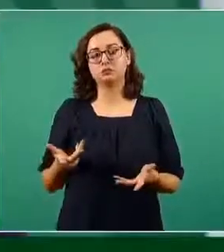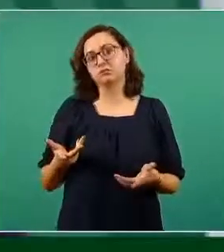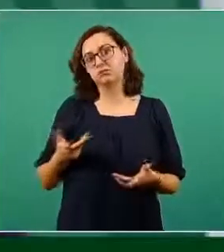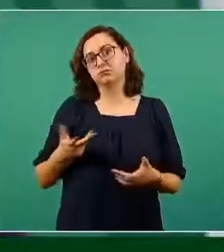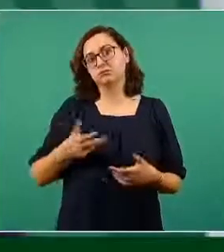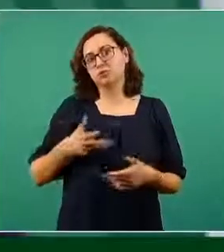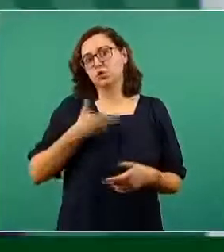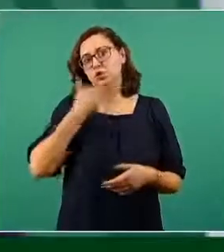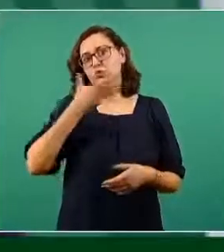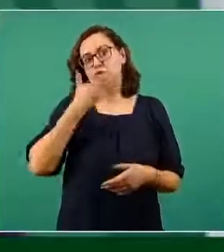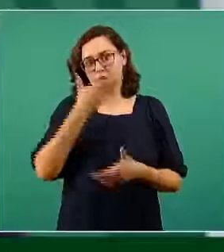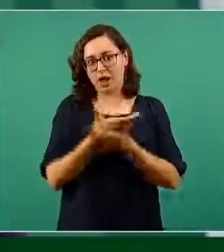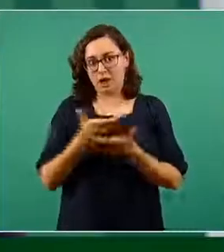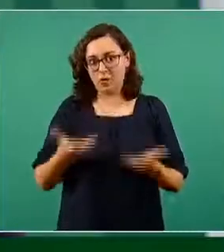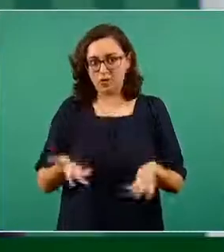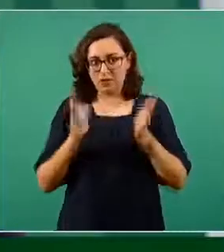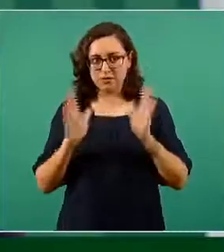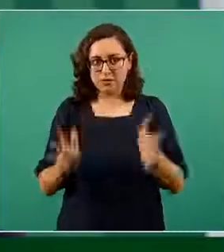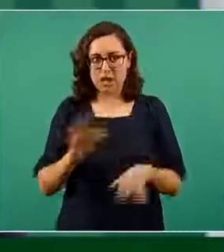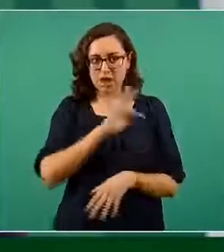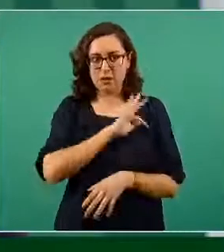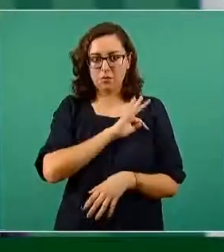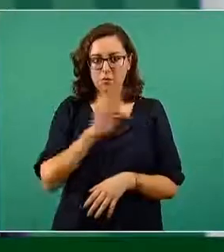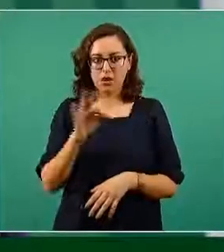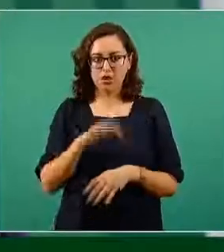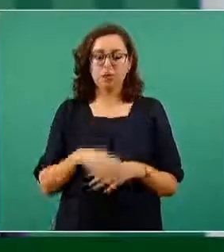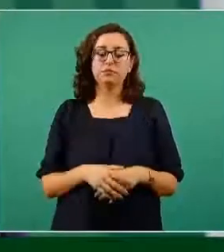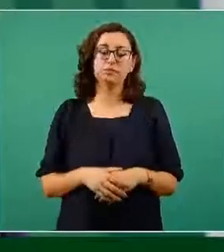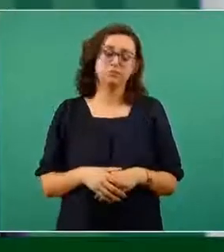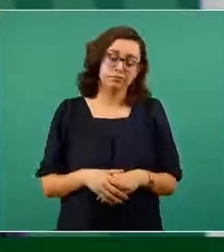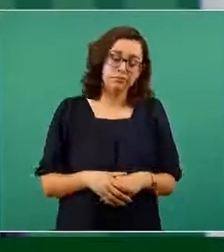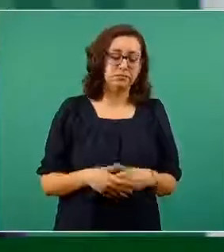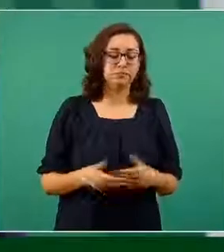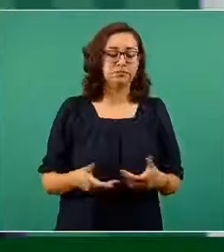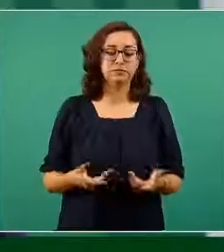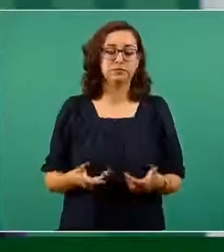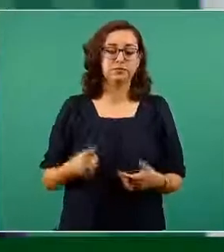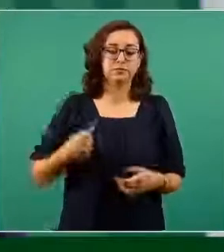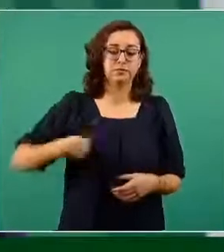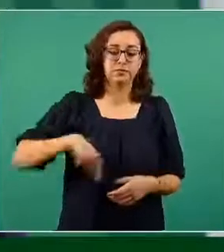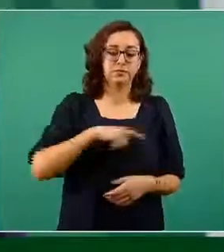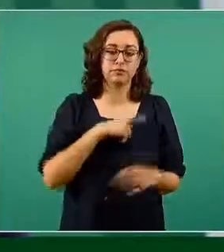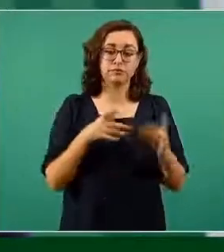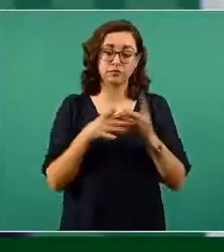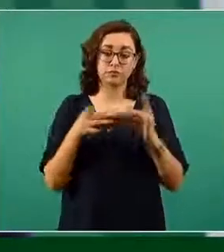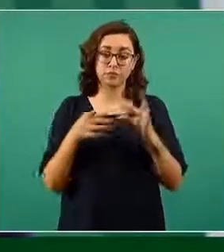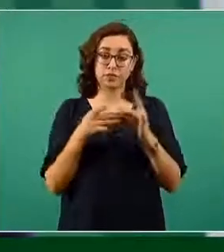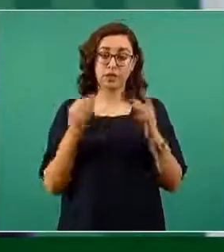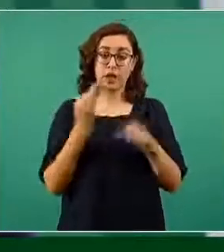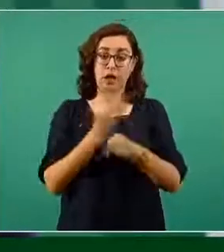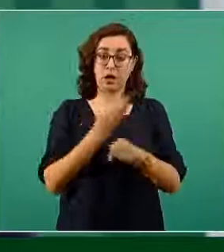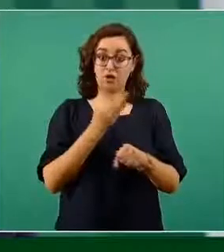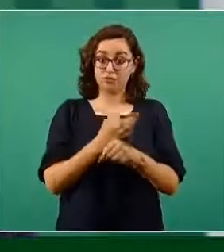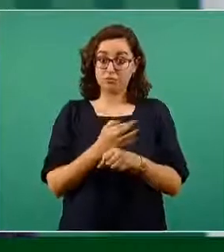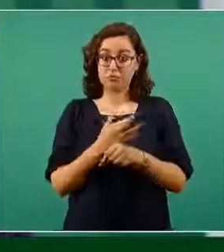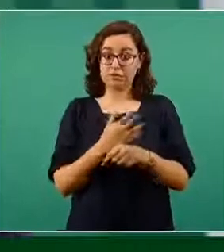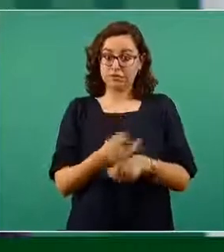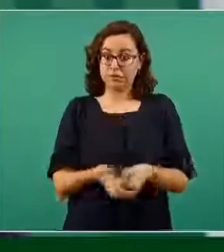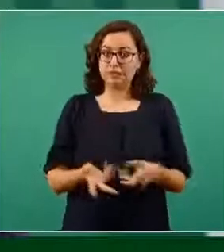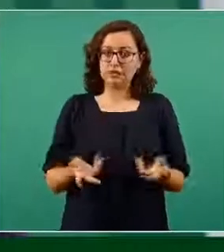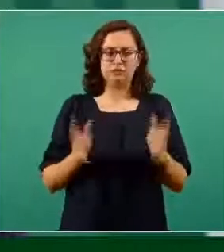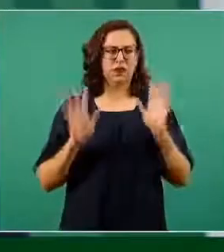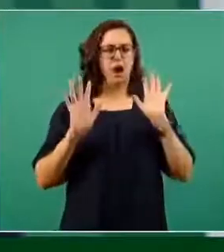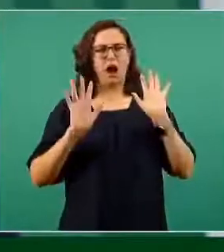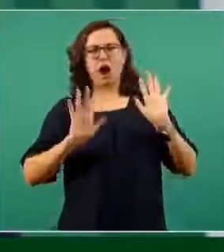lo que acabábamos de mencionar en la presentación previa, que todavía no debemos de relajar y todavía no debemos